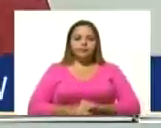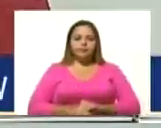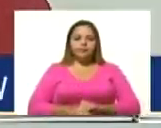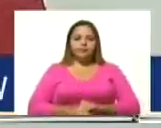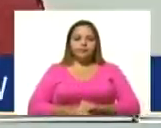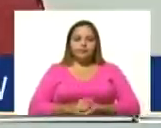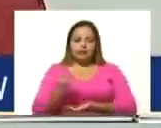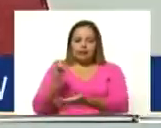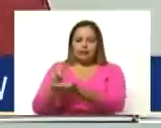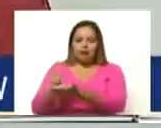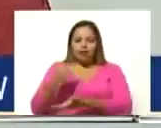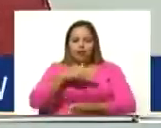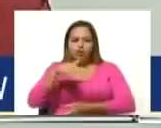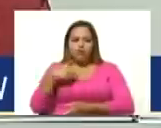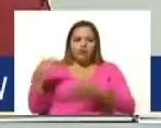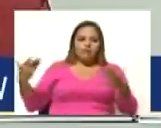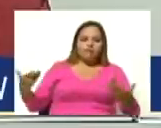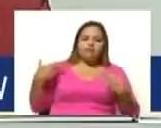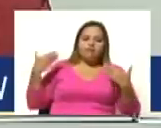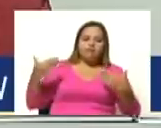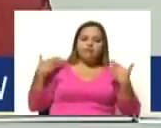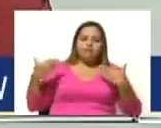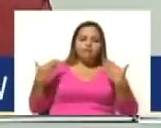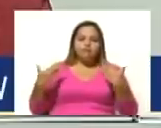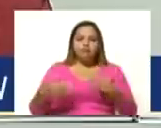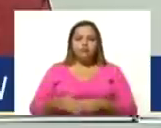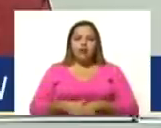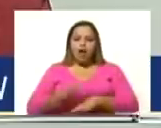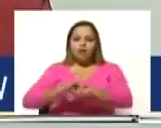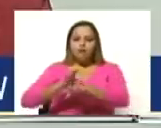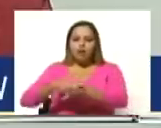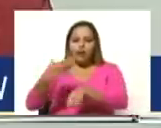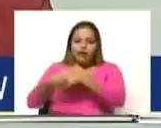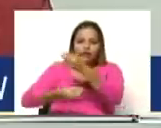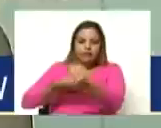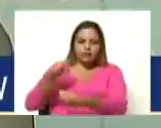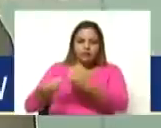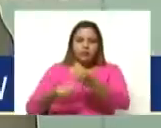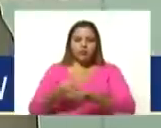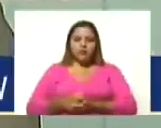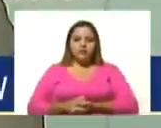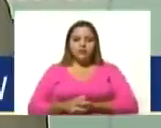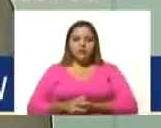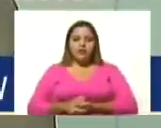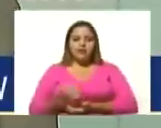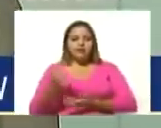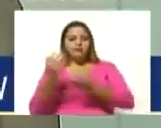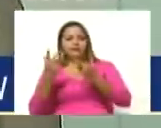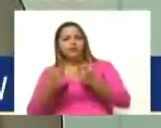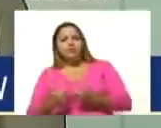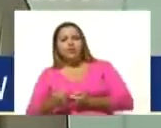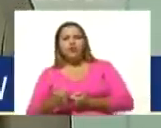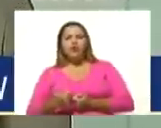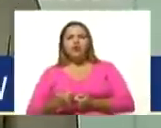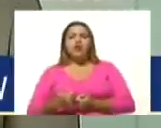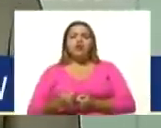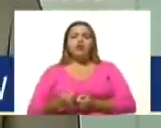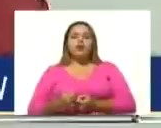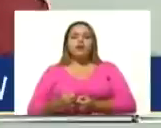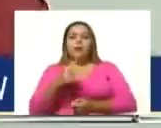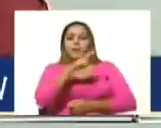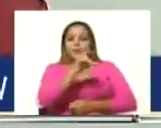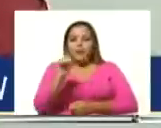Mira, nosotros estamos muy contentos por lo que ocurrió en el vigésimo Congreso del Partido Comunista de China,